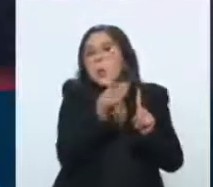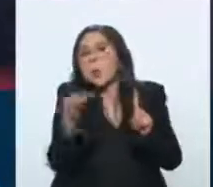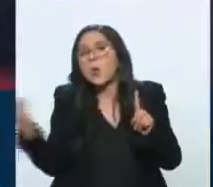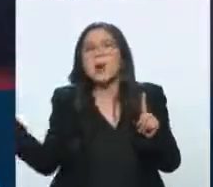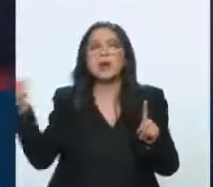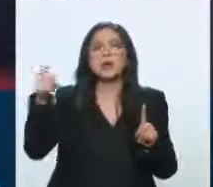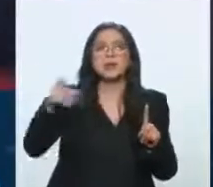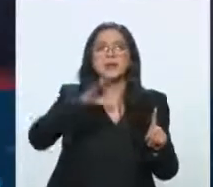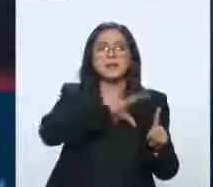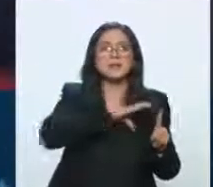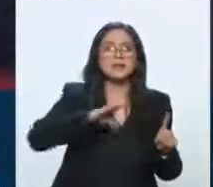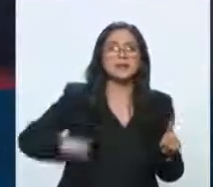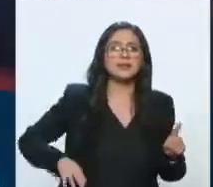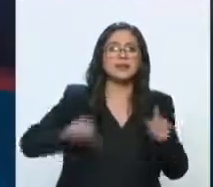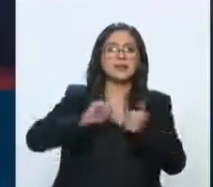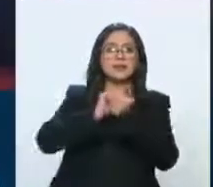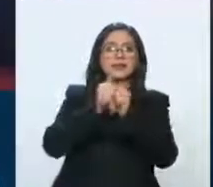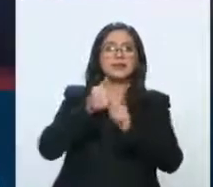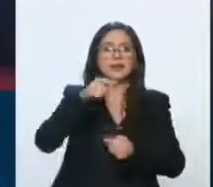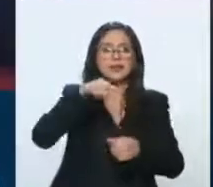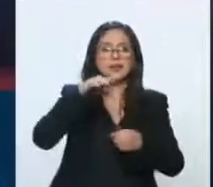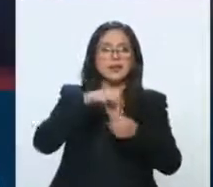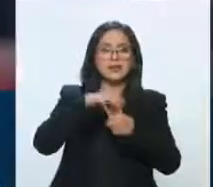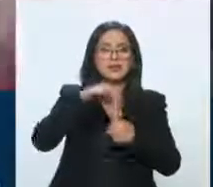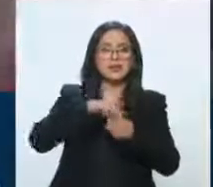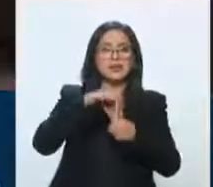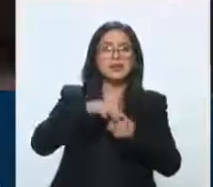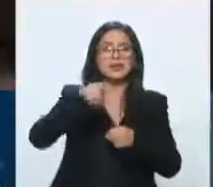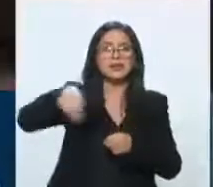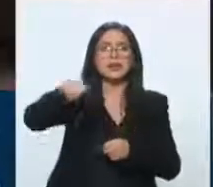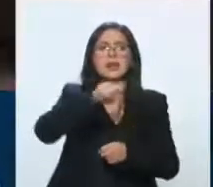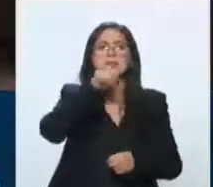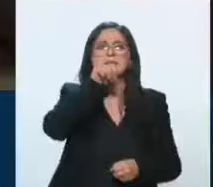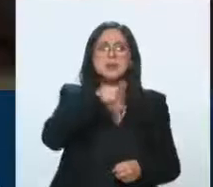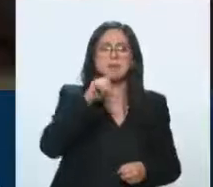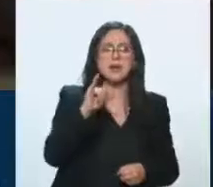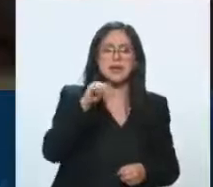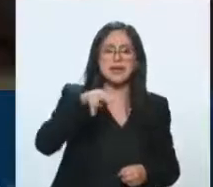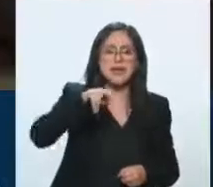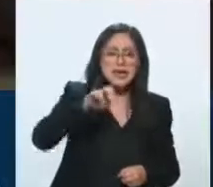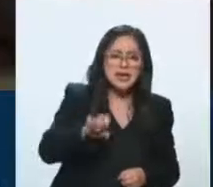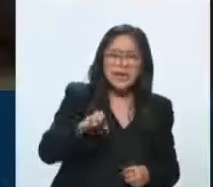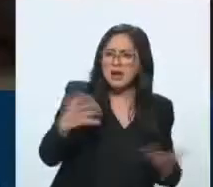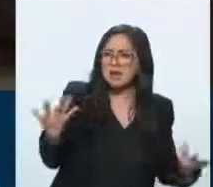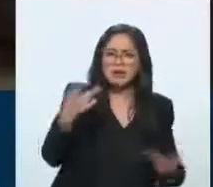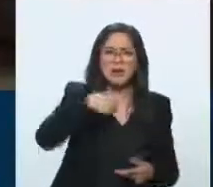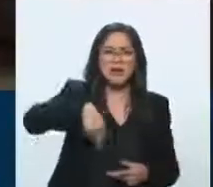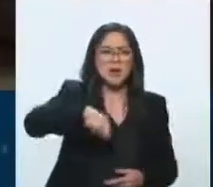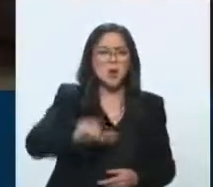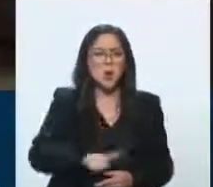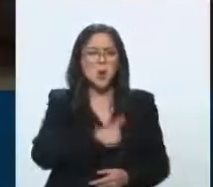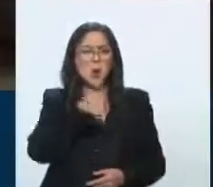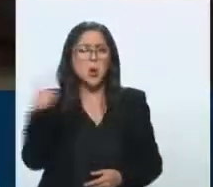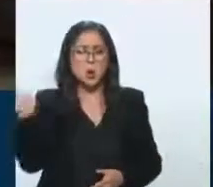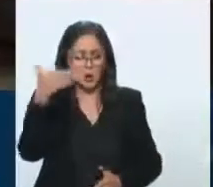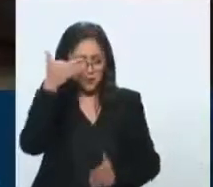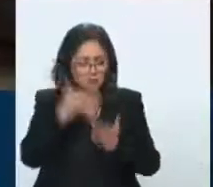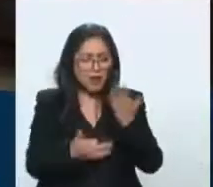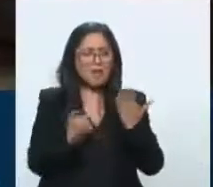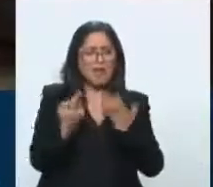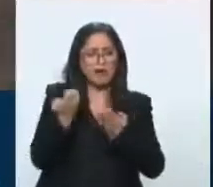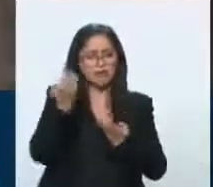la pulverización del voto, y por ello no es casual que el propio INE haya contemplado esta tercera medición que